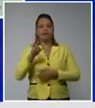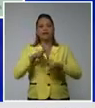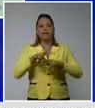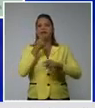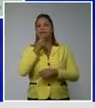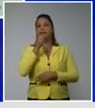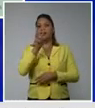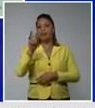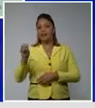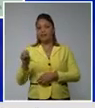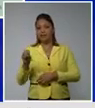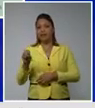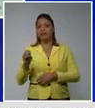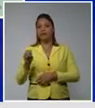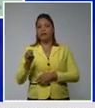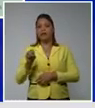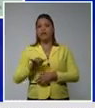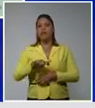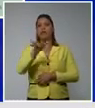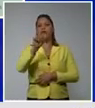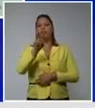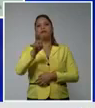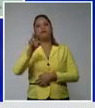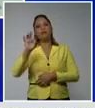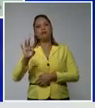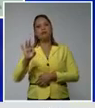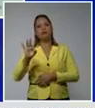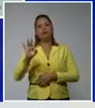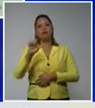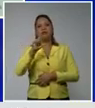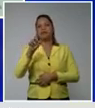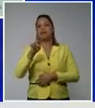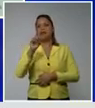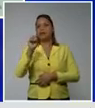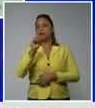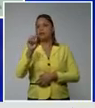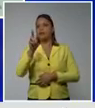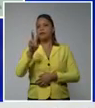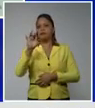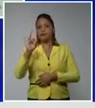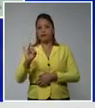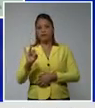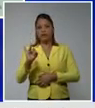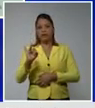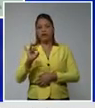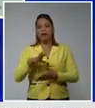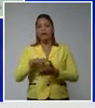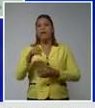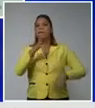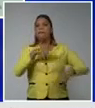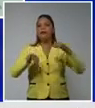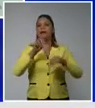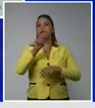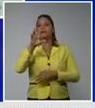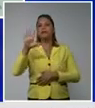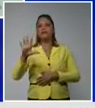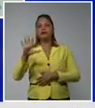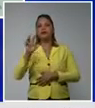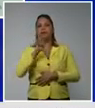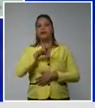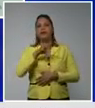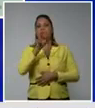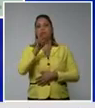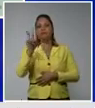30. Boyeros, 28. Cerro, 27. Playa, 25. Marianao,